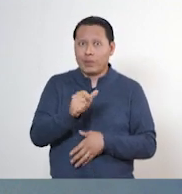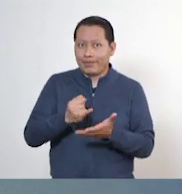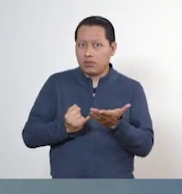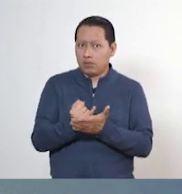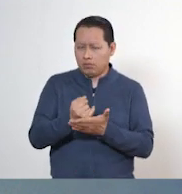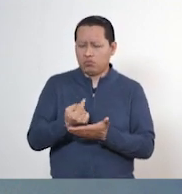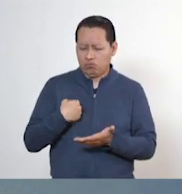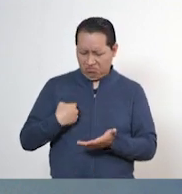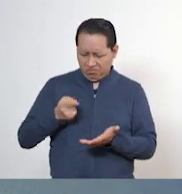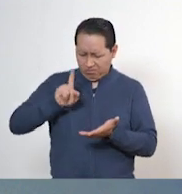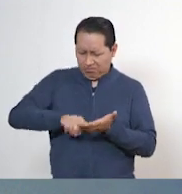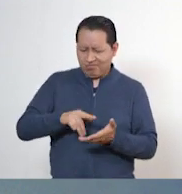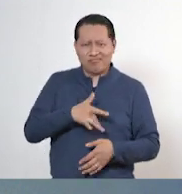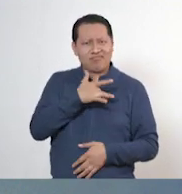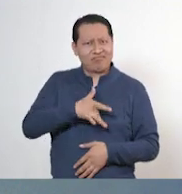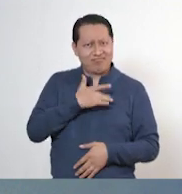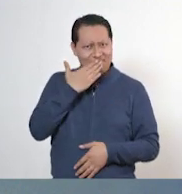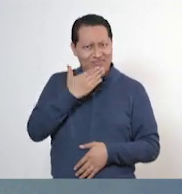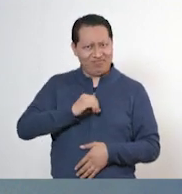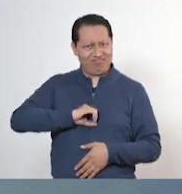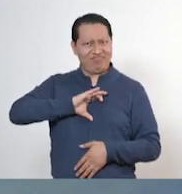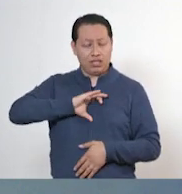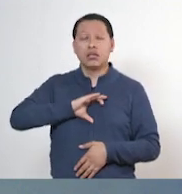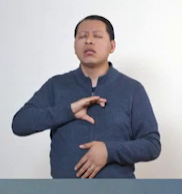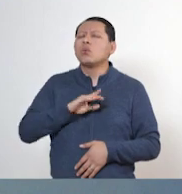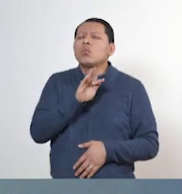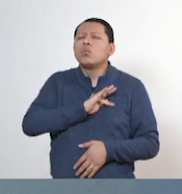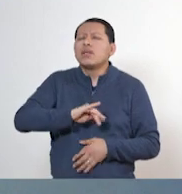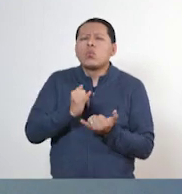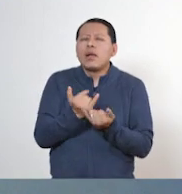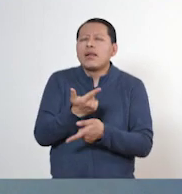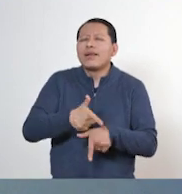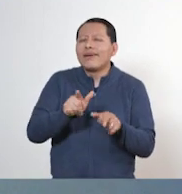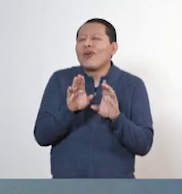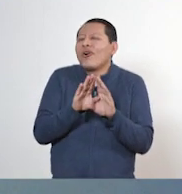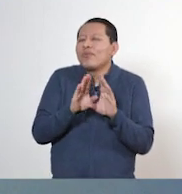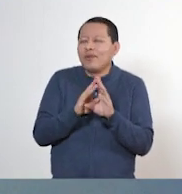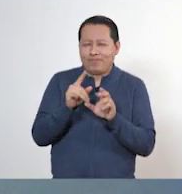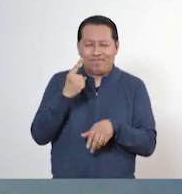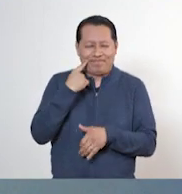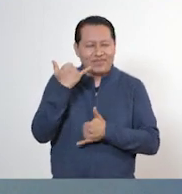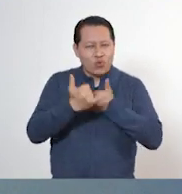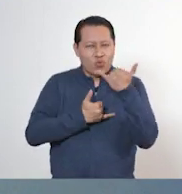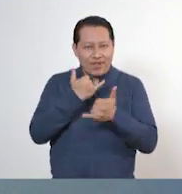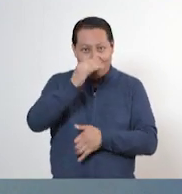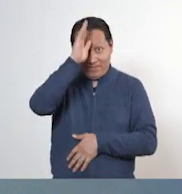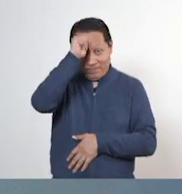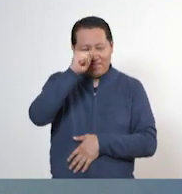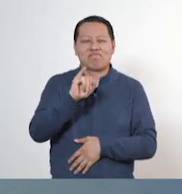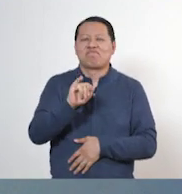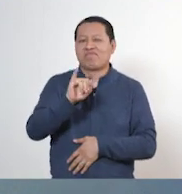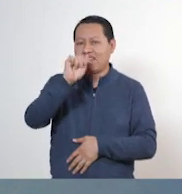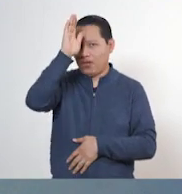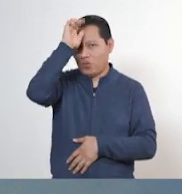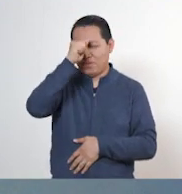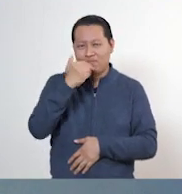Coral. Y para que veas que sí puede ser divertido vivir la libertad, vamos a jugar. ¿Te sí, parece? Me parece muy